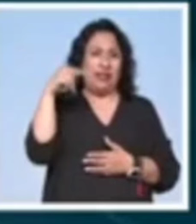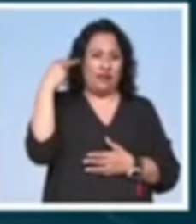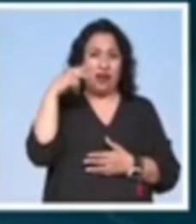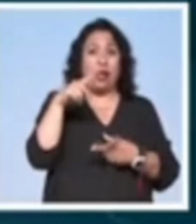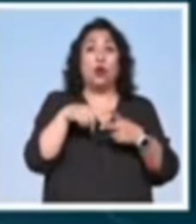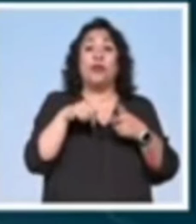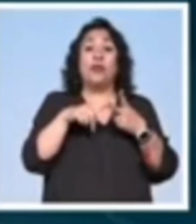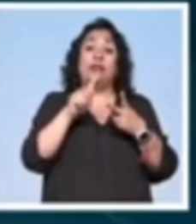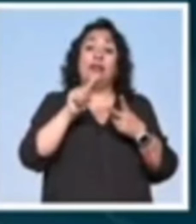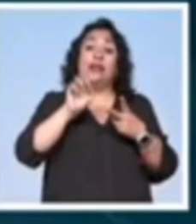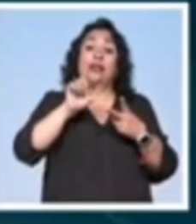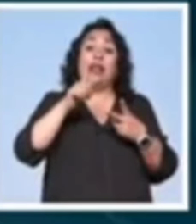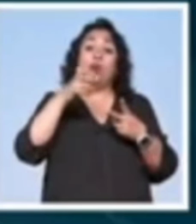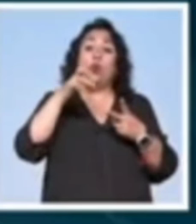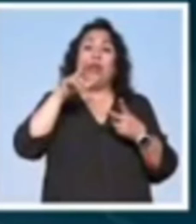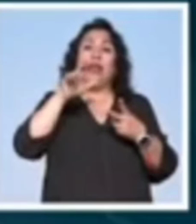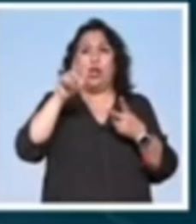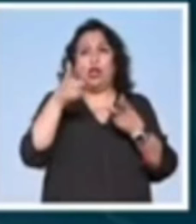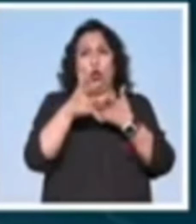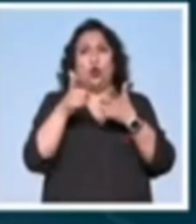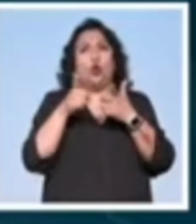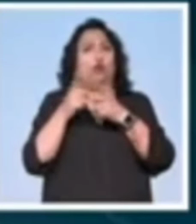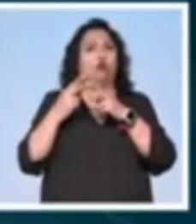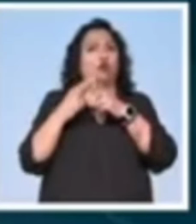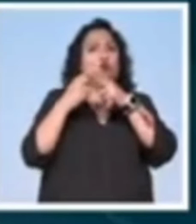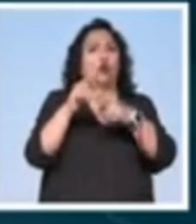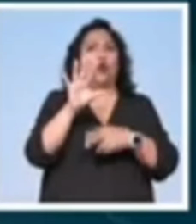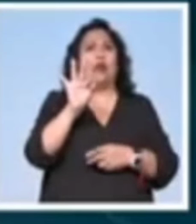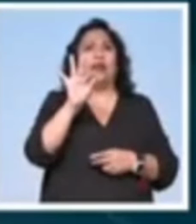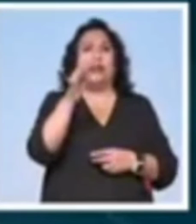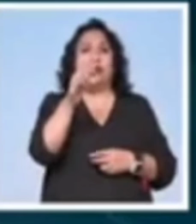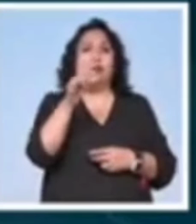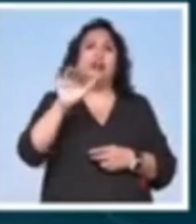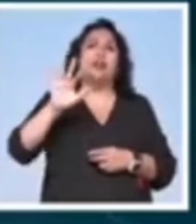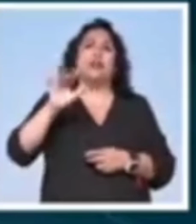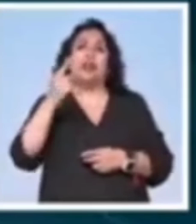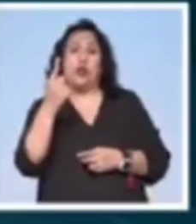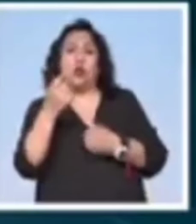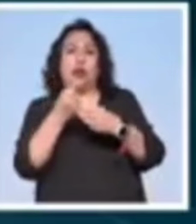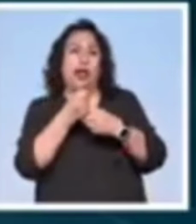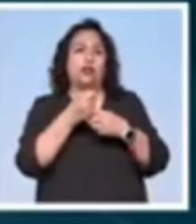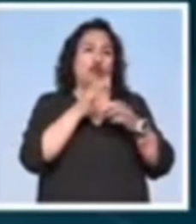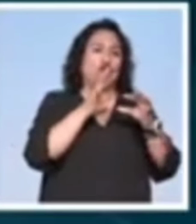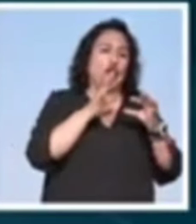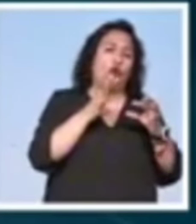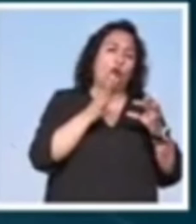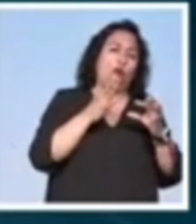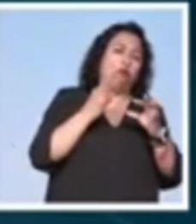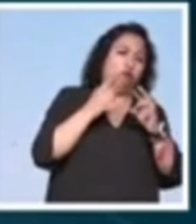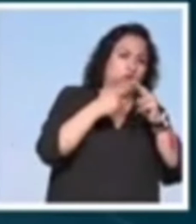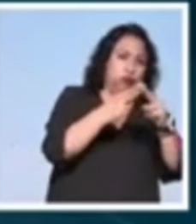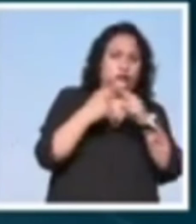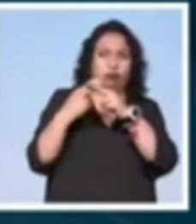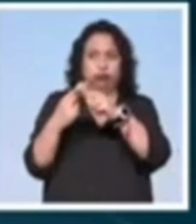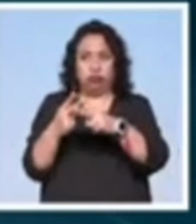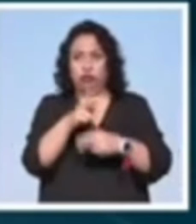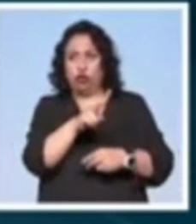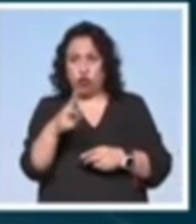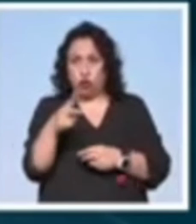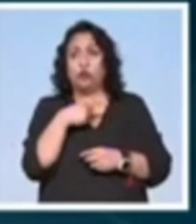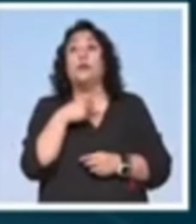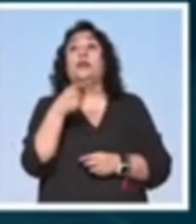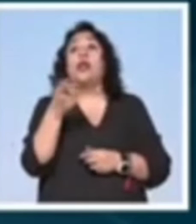y el Tlenguicani, agrupaciones que están cumpliendo 47 y 51 años de trabajo respectivamente. El Ballet